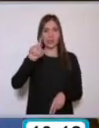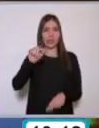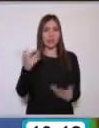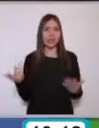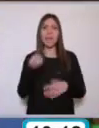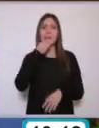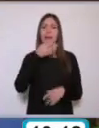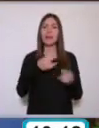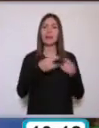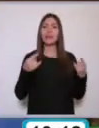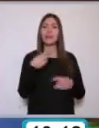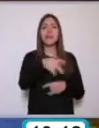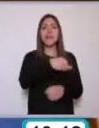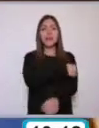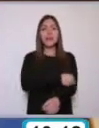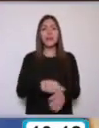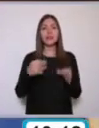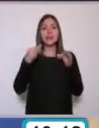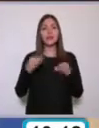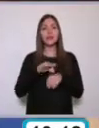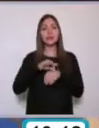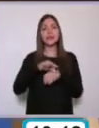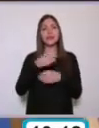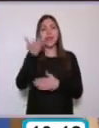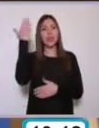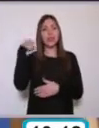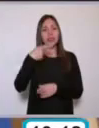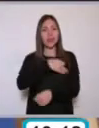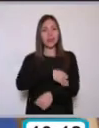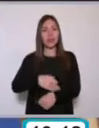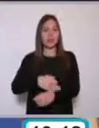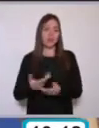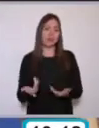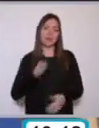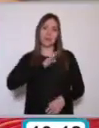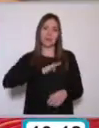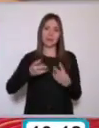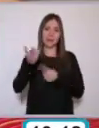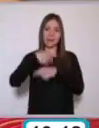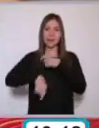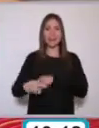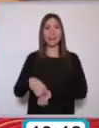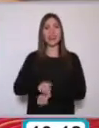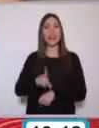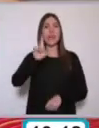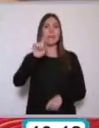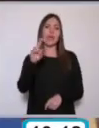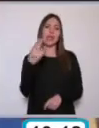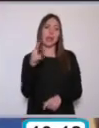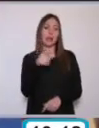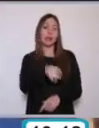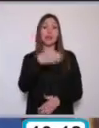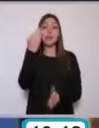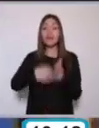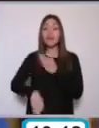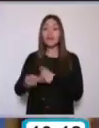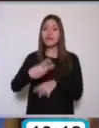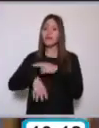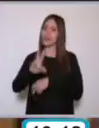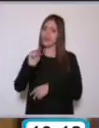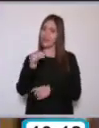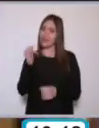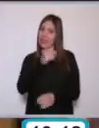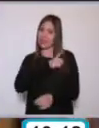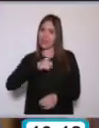¿Cómo estás? Sí. Bienvenida. Muy bien, chicos. Feliz de estar con ustedes este 20 de noviembre. No podías faltar tú. No puede faltar para acá. nada.